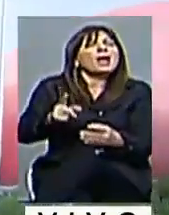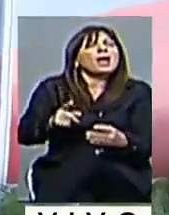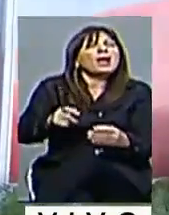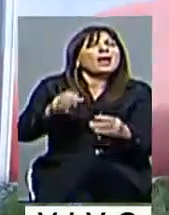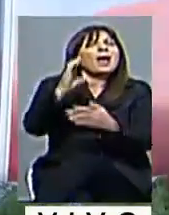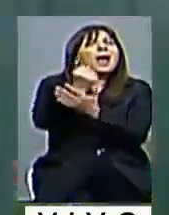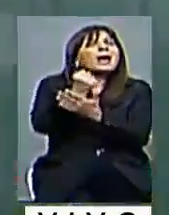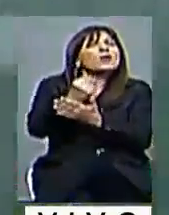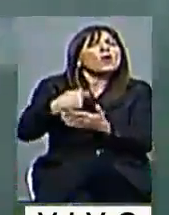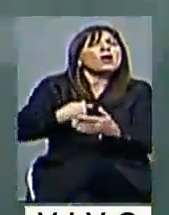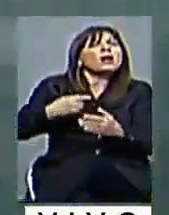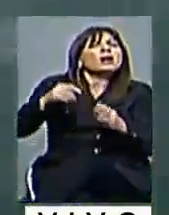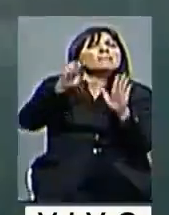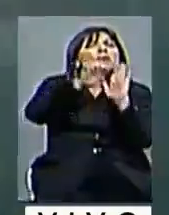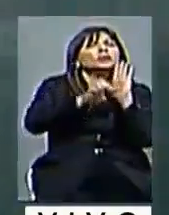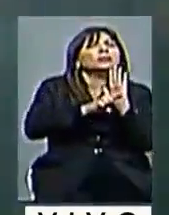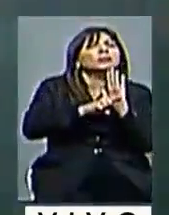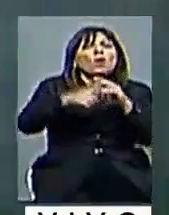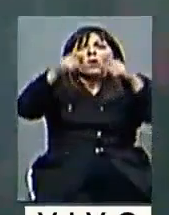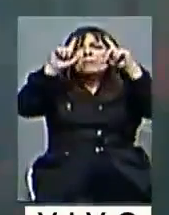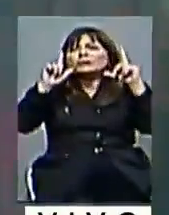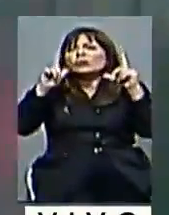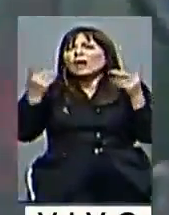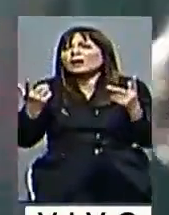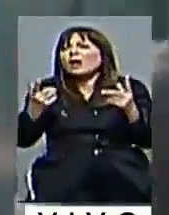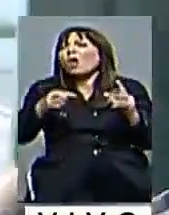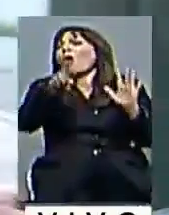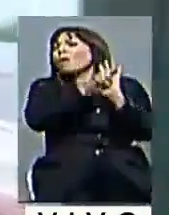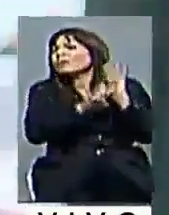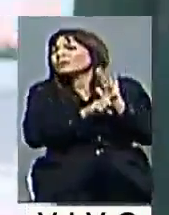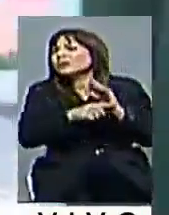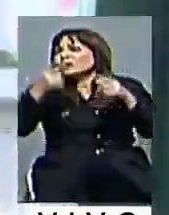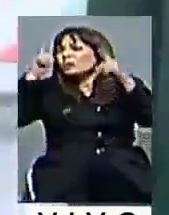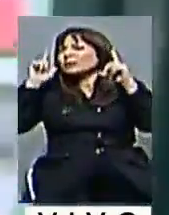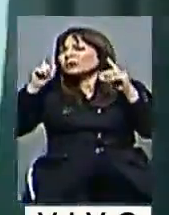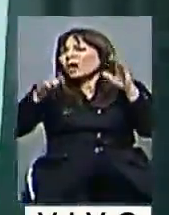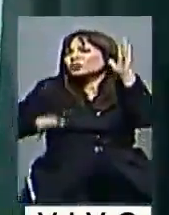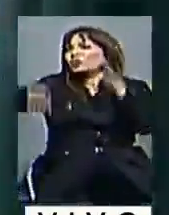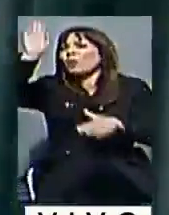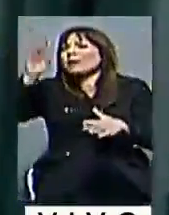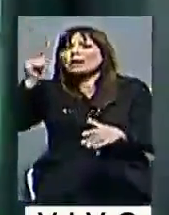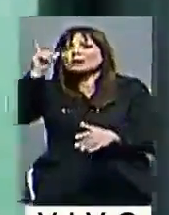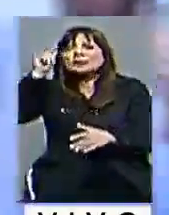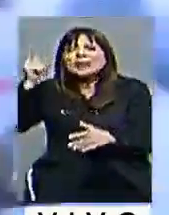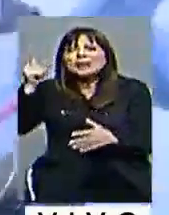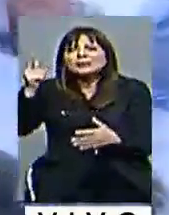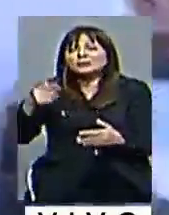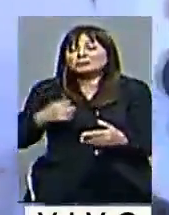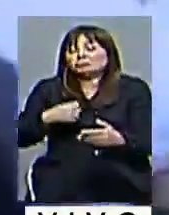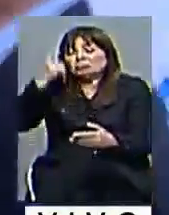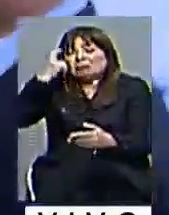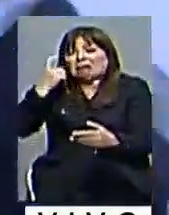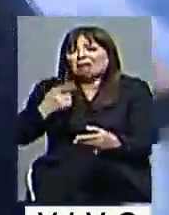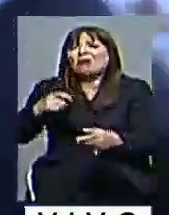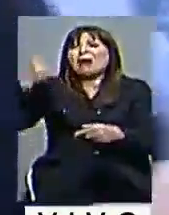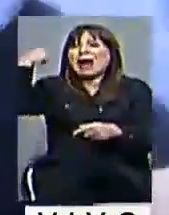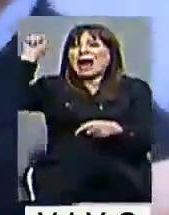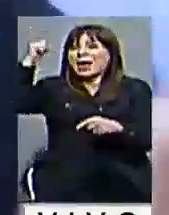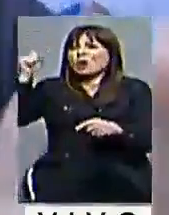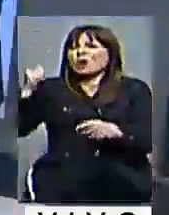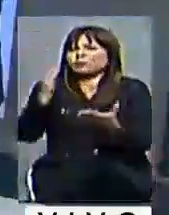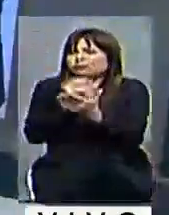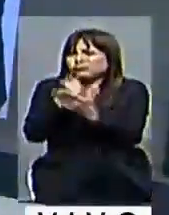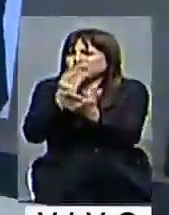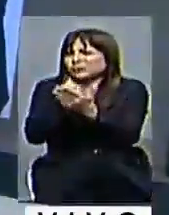personaje o simplemente el proyecto y el personaje superaron a Alejandro Guillén? A mi juicio ganó una gran estrategia de campaña. O